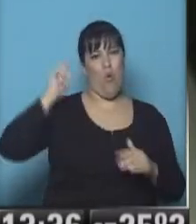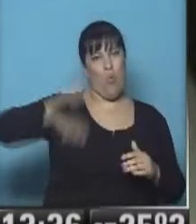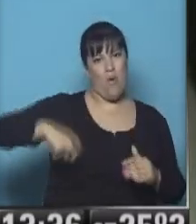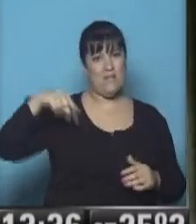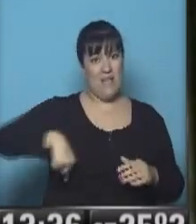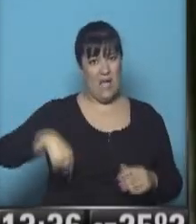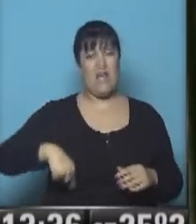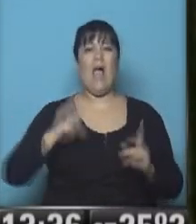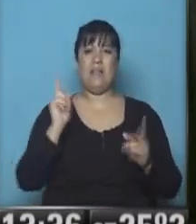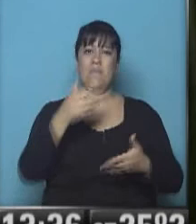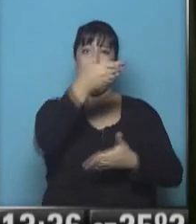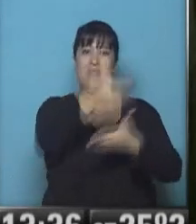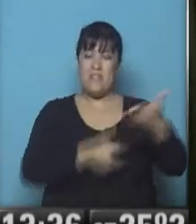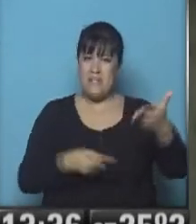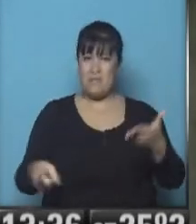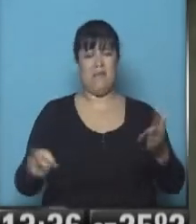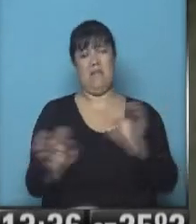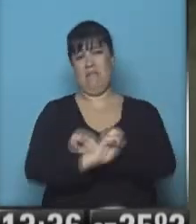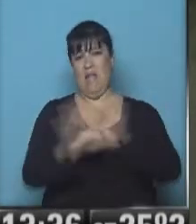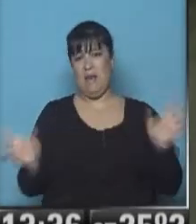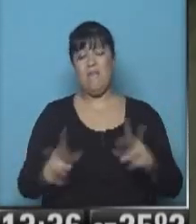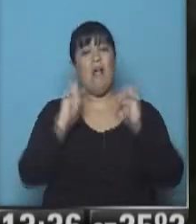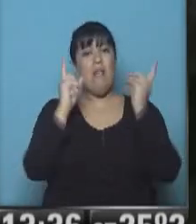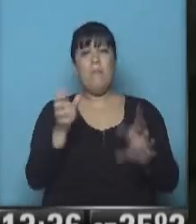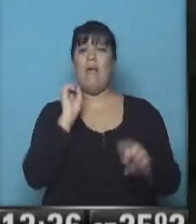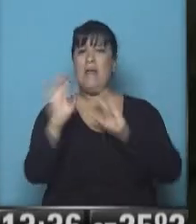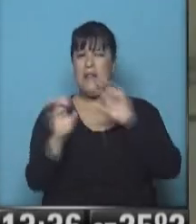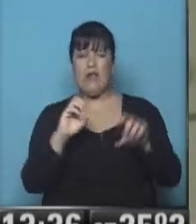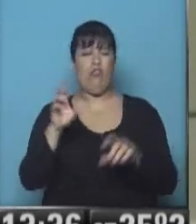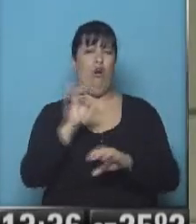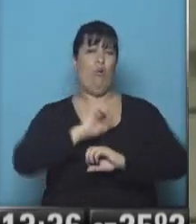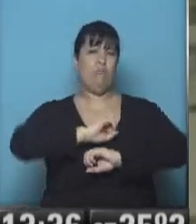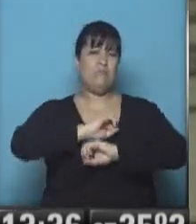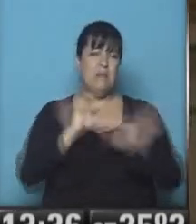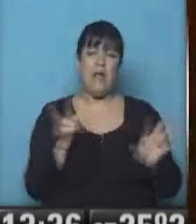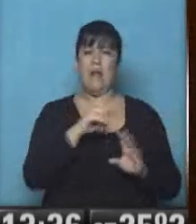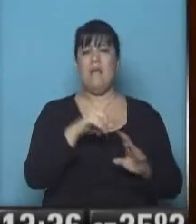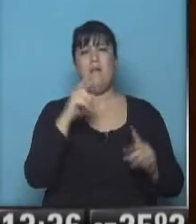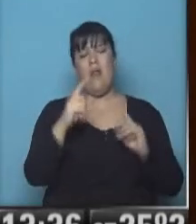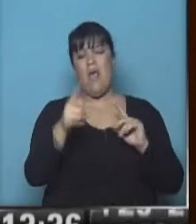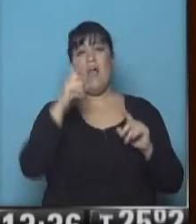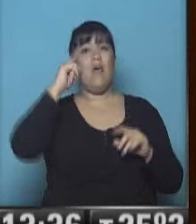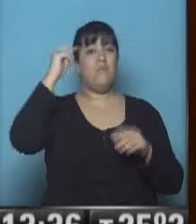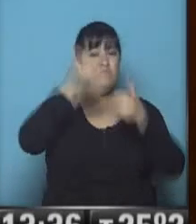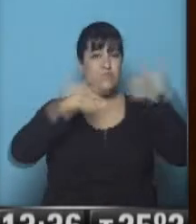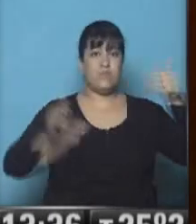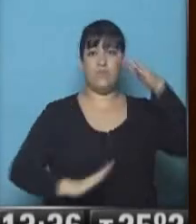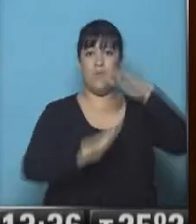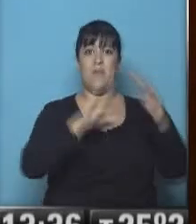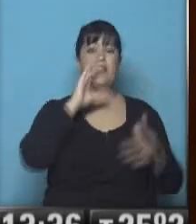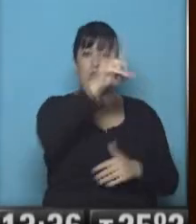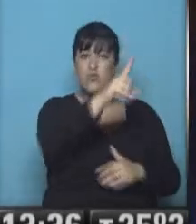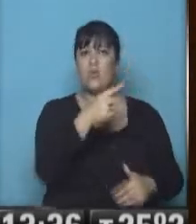todo el expediente como un escándalo. También criticó la grosería incalificable de que la Corte Suprema de los Estados Unidos no